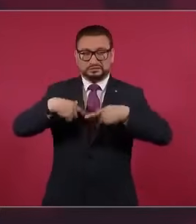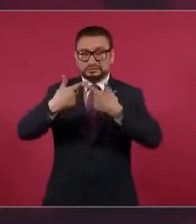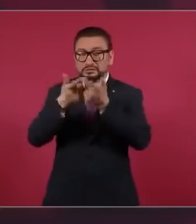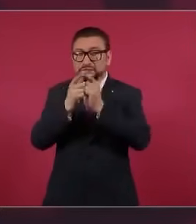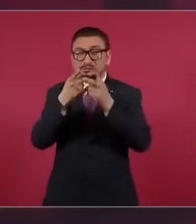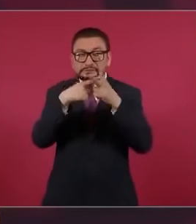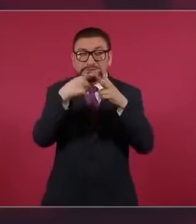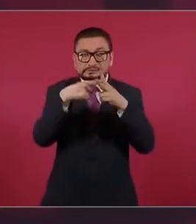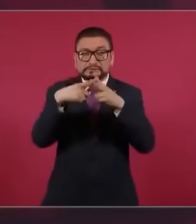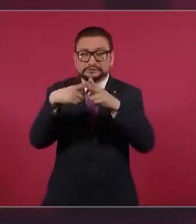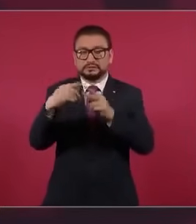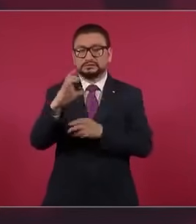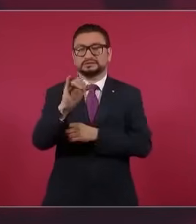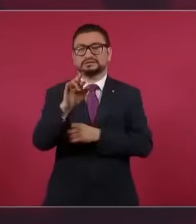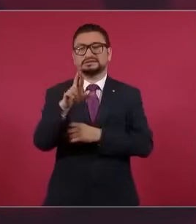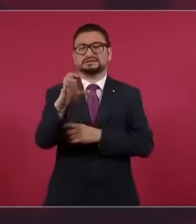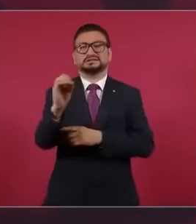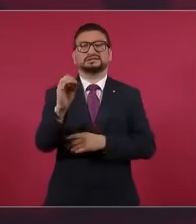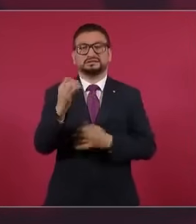y a Ciro